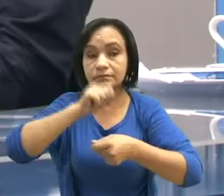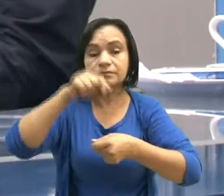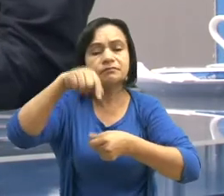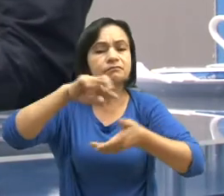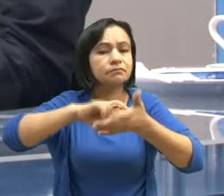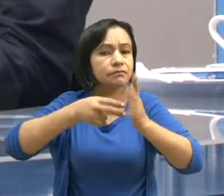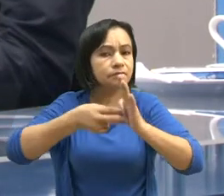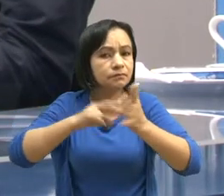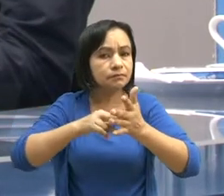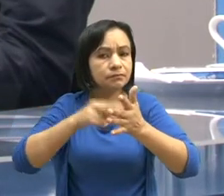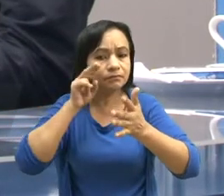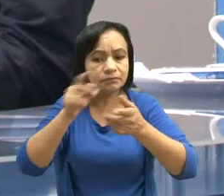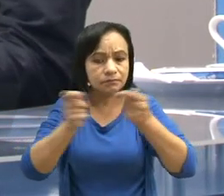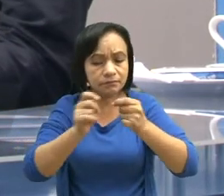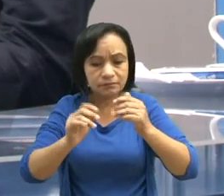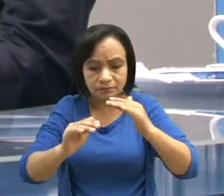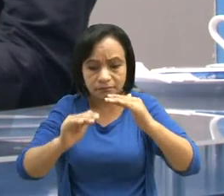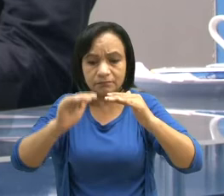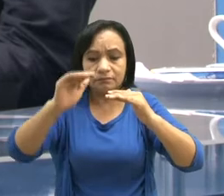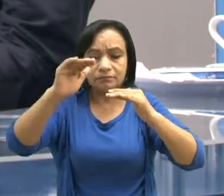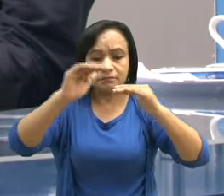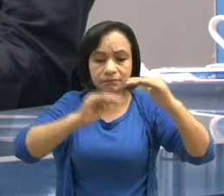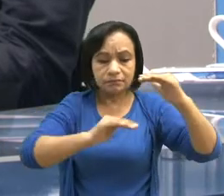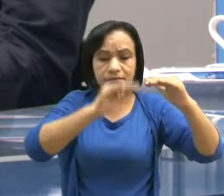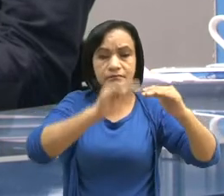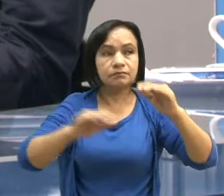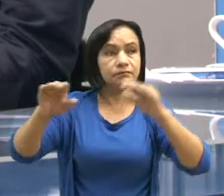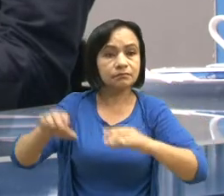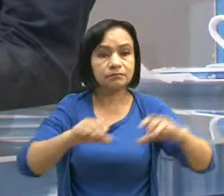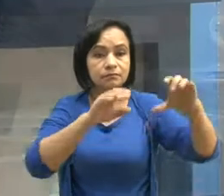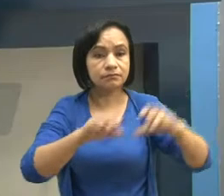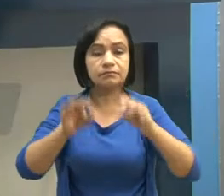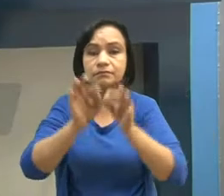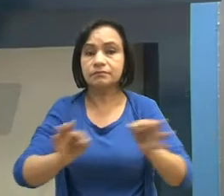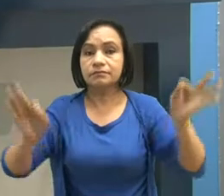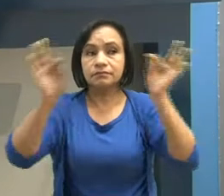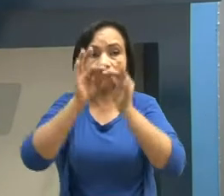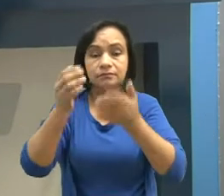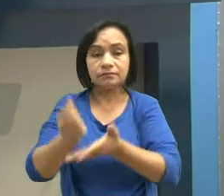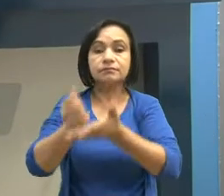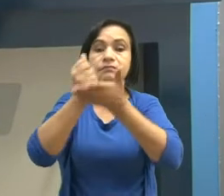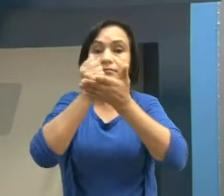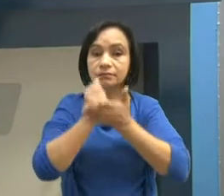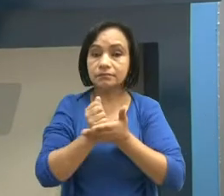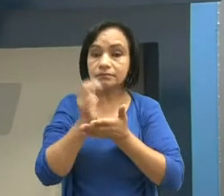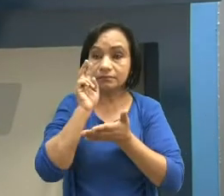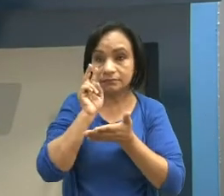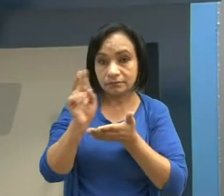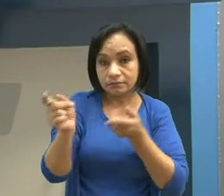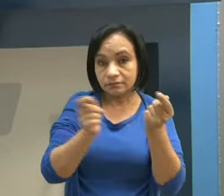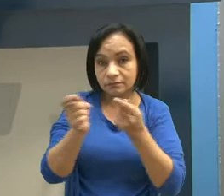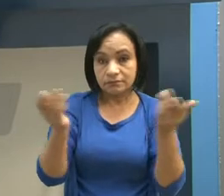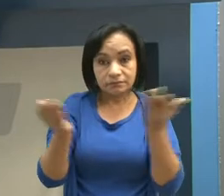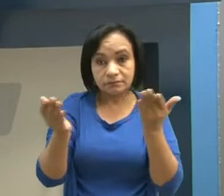consiste este monitoreo de niveles de pozos? Es una actividad muy importante, ya que nos permite llevar el pulso más o menos